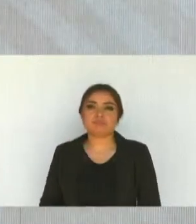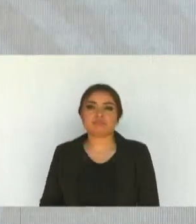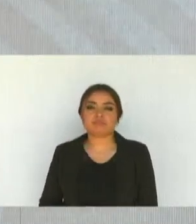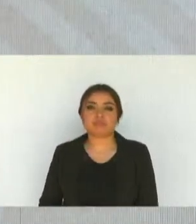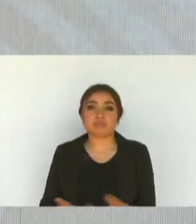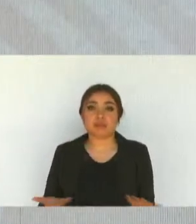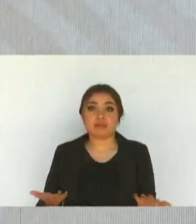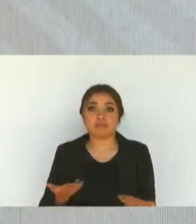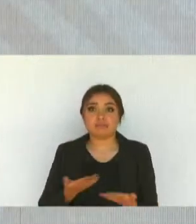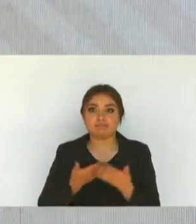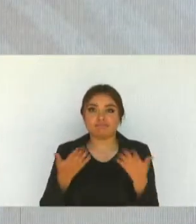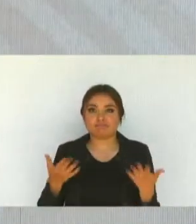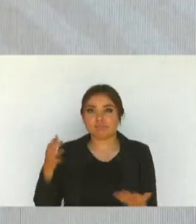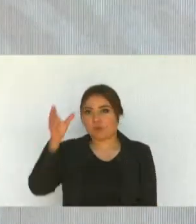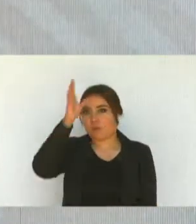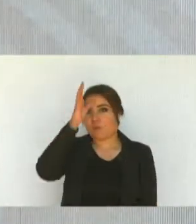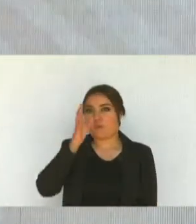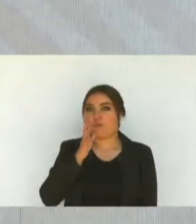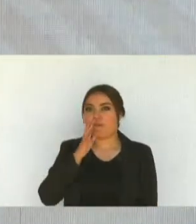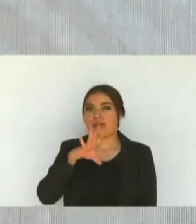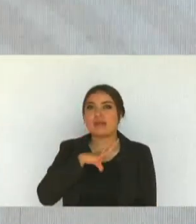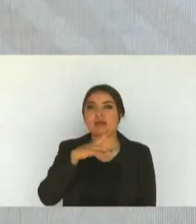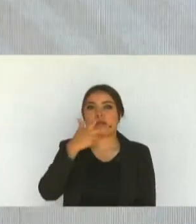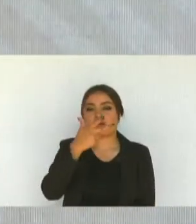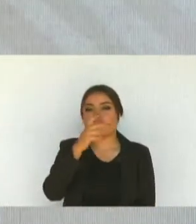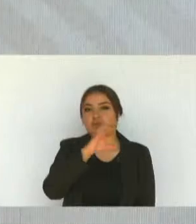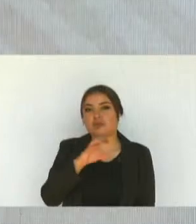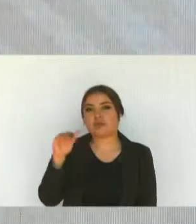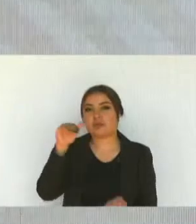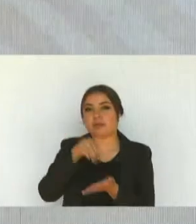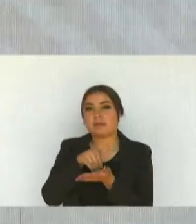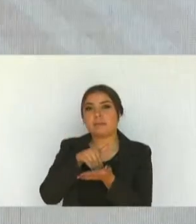Hoy Coahuila ya suma más de 800,000